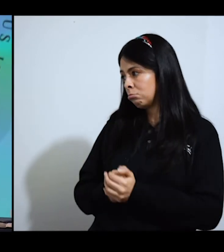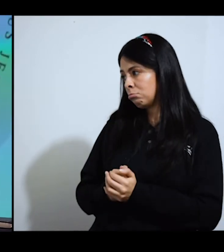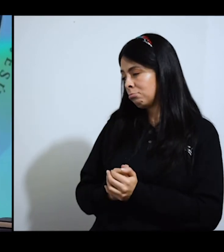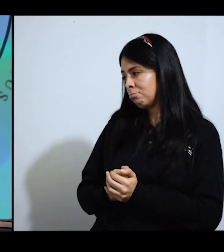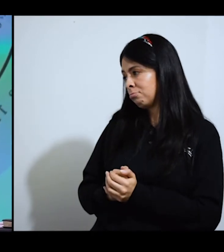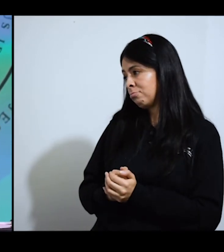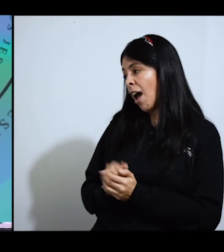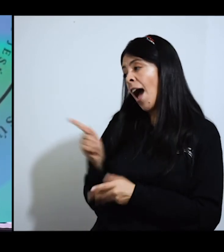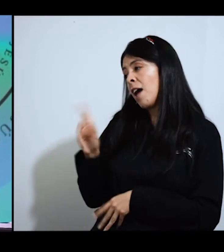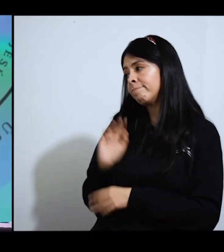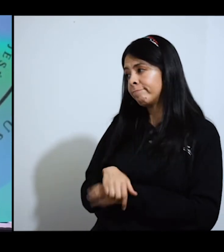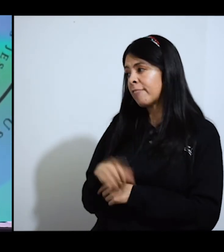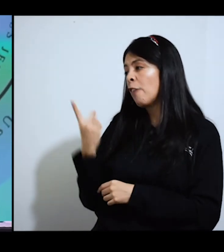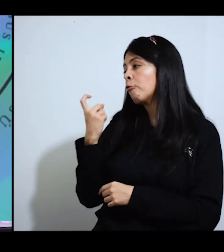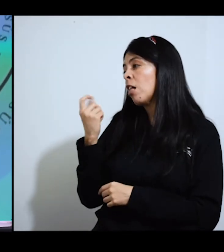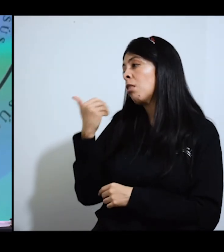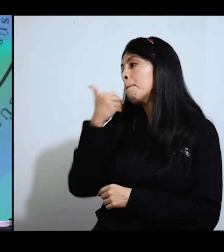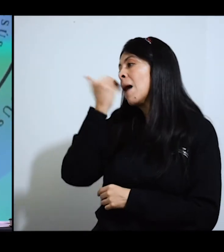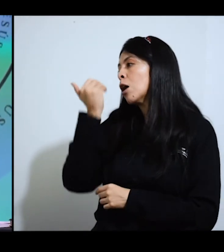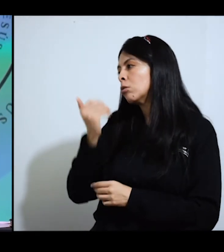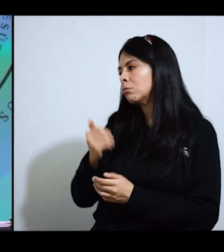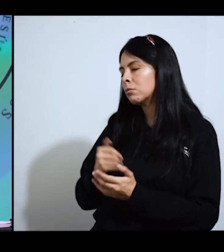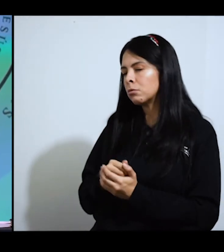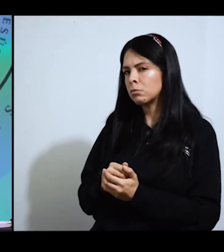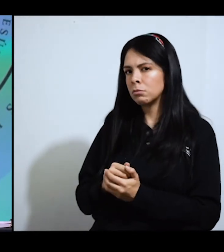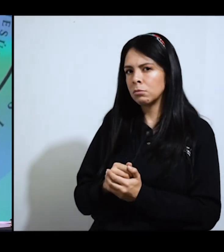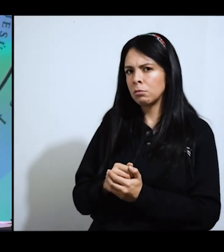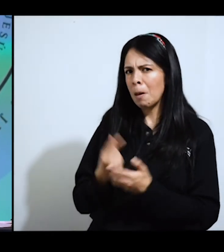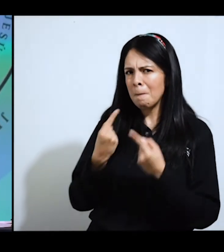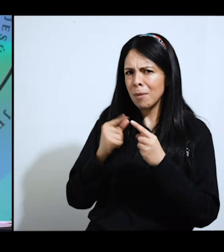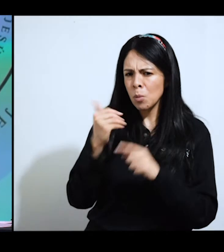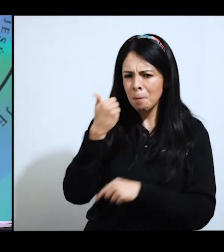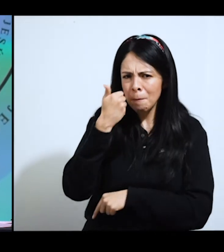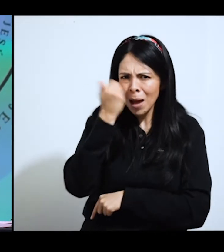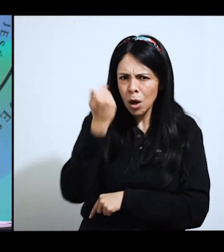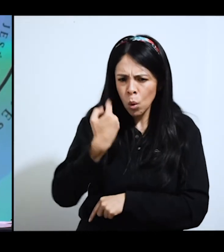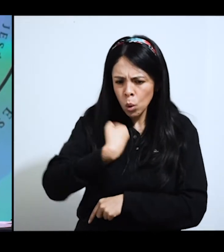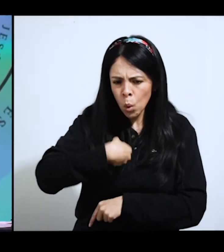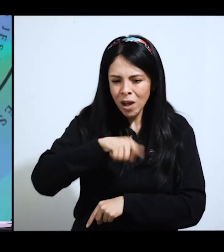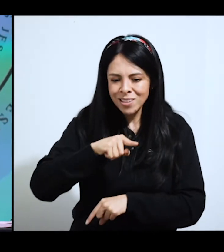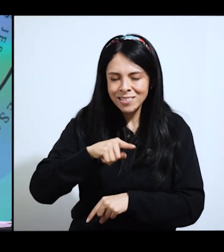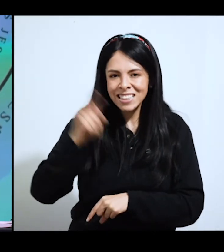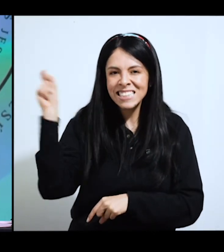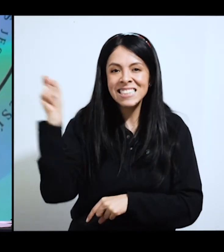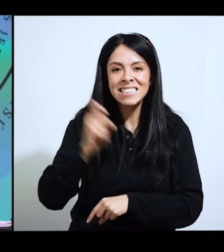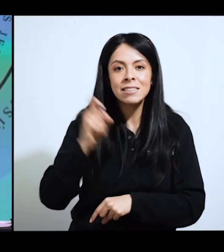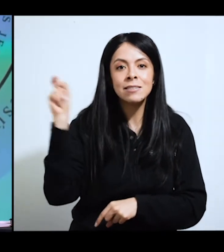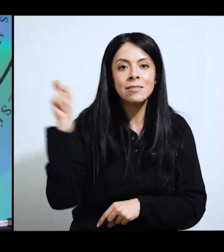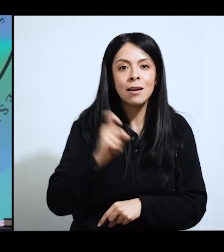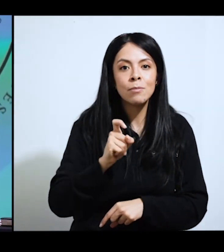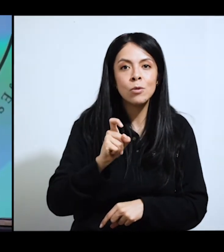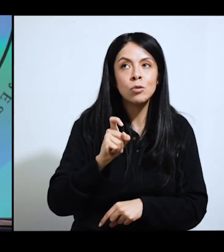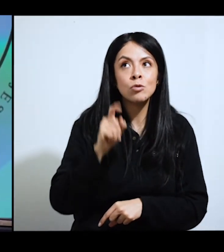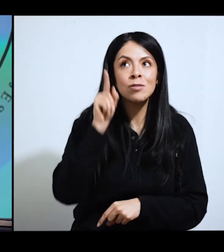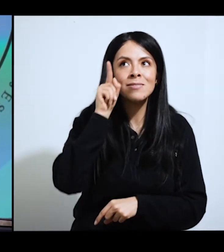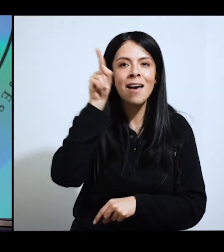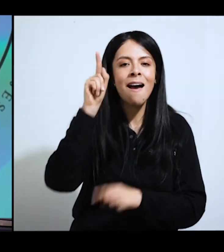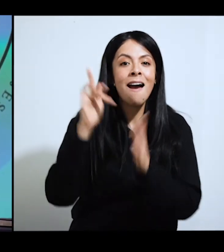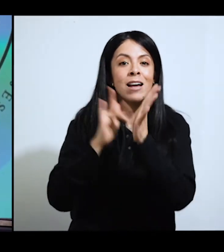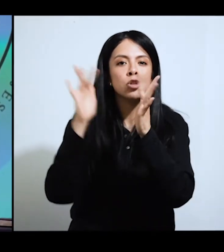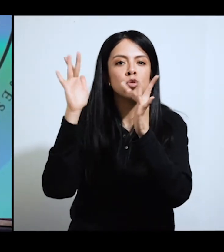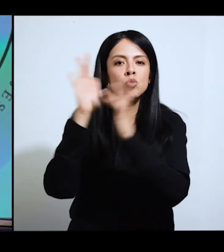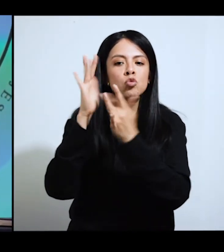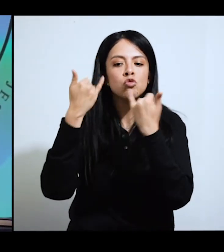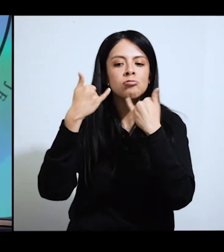Pero no es cuestión de madurez, es cuestión de lo que Jesús ya logró en la cruz y